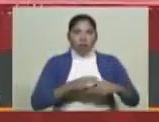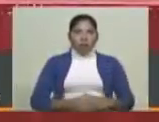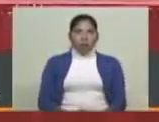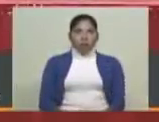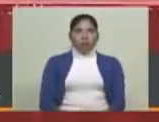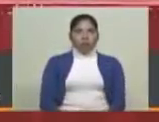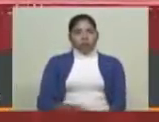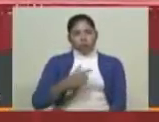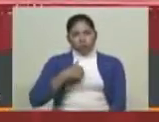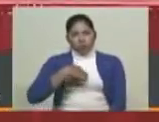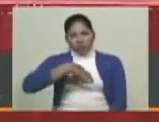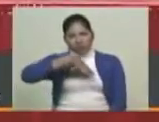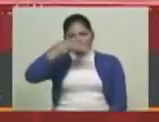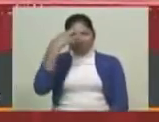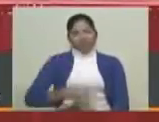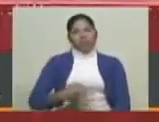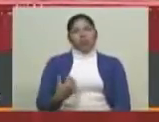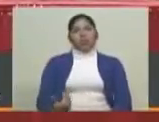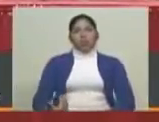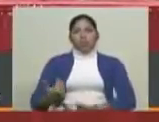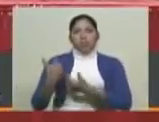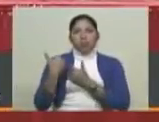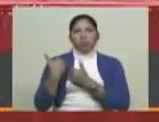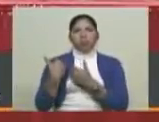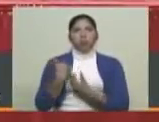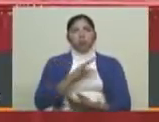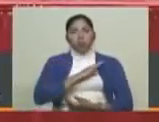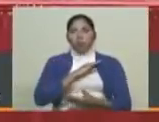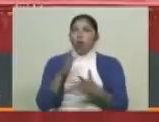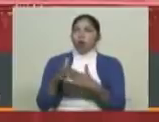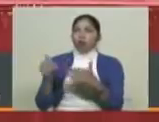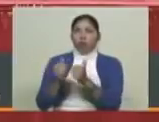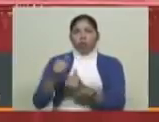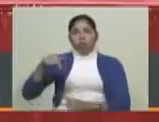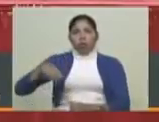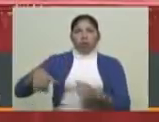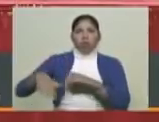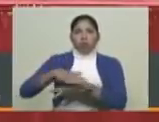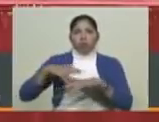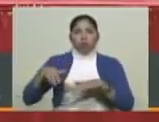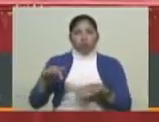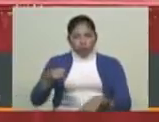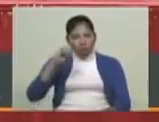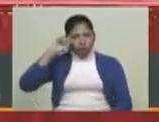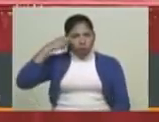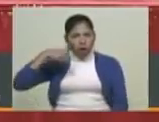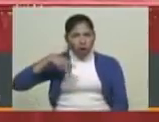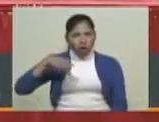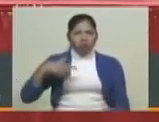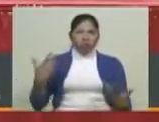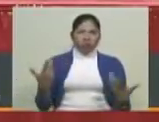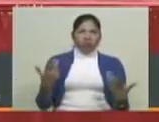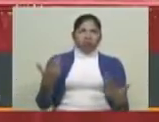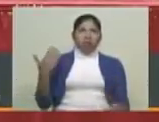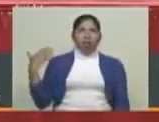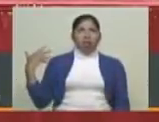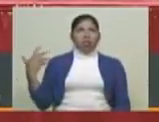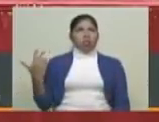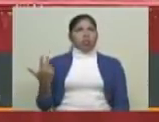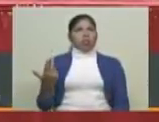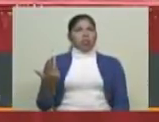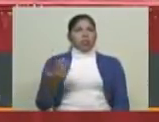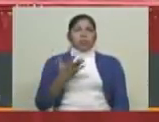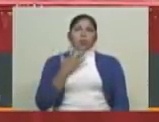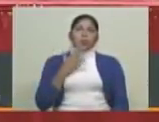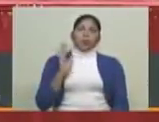con toda la responsabilidad de mis hermanos del Estado Anzoátegui. Ustedes recuerdan aquí, ¿verdad? Que cada vez que había un